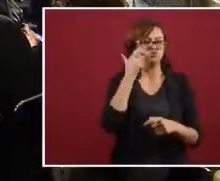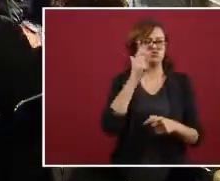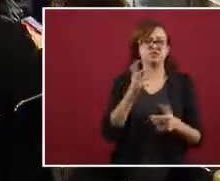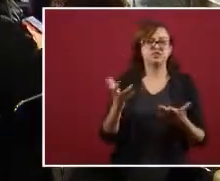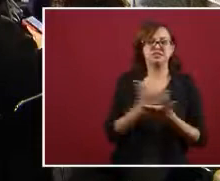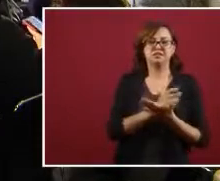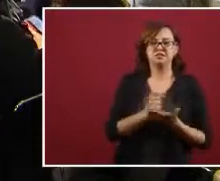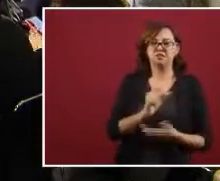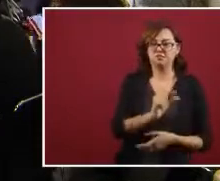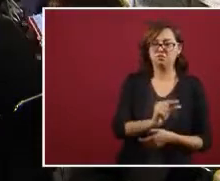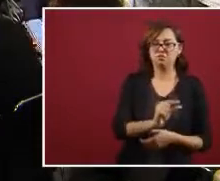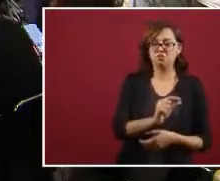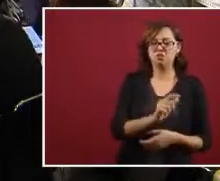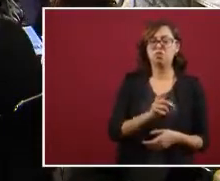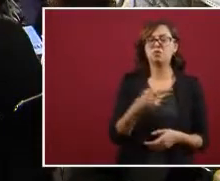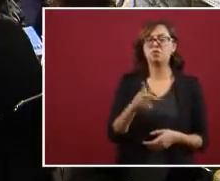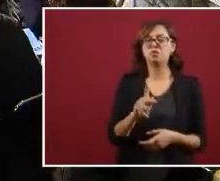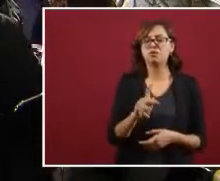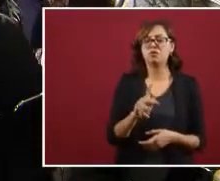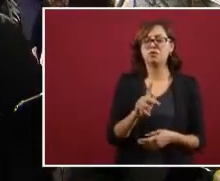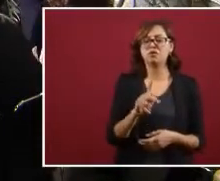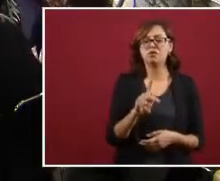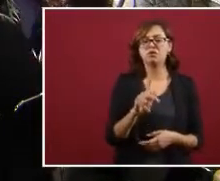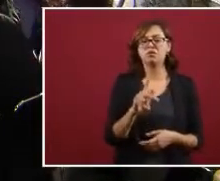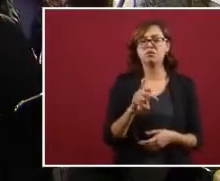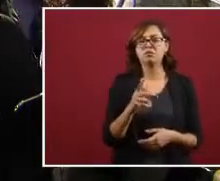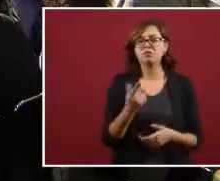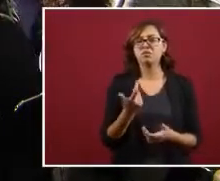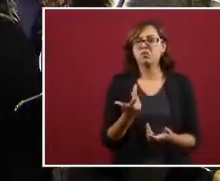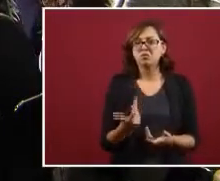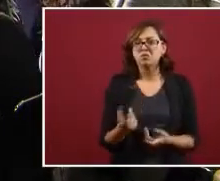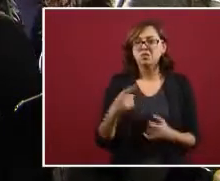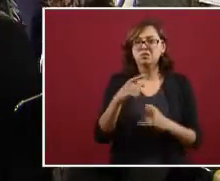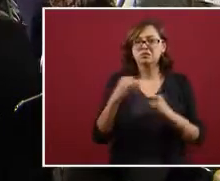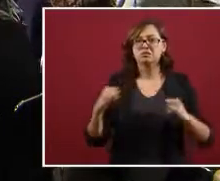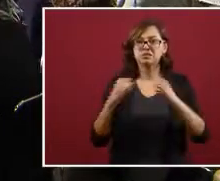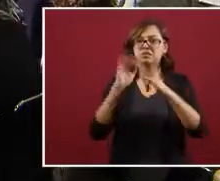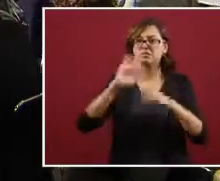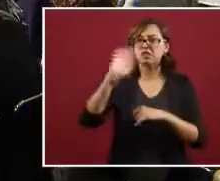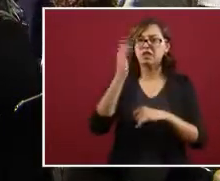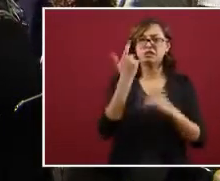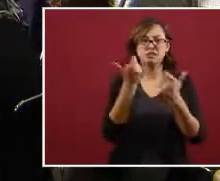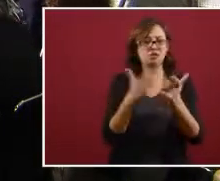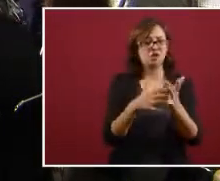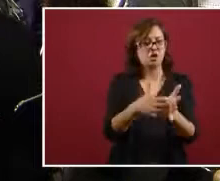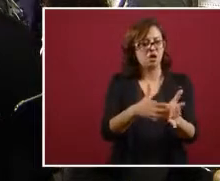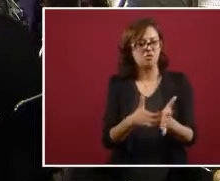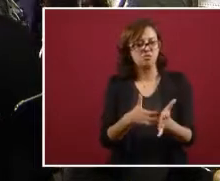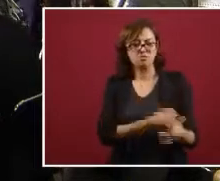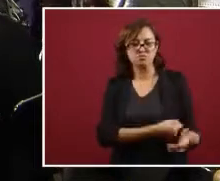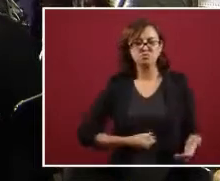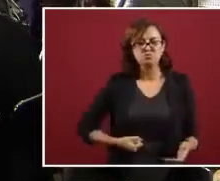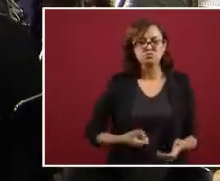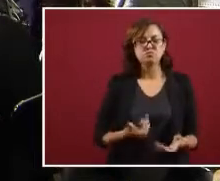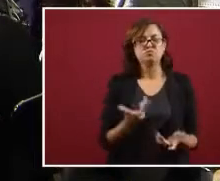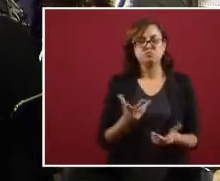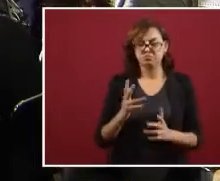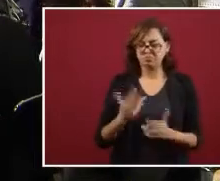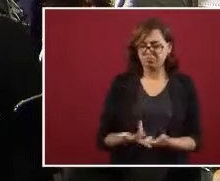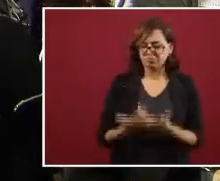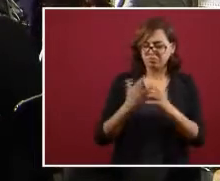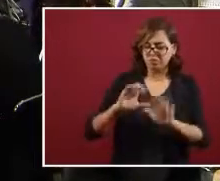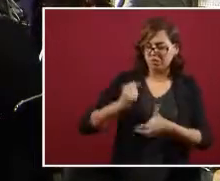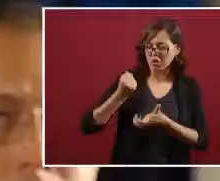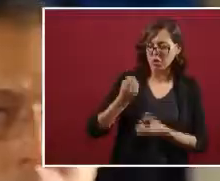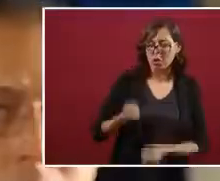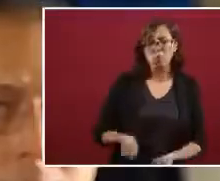austeridad, poco se habla de lo que se ahorra en las dependencias federales por gastar menos, señor. ¿Podría usted